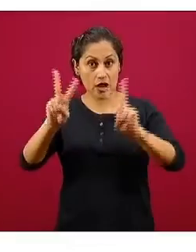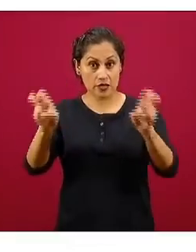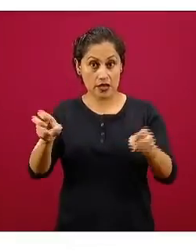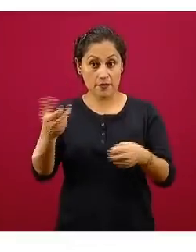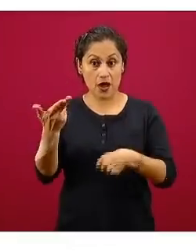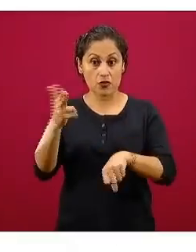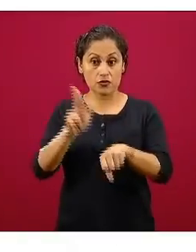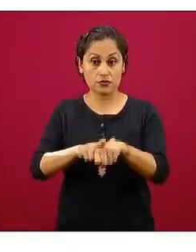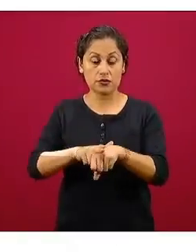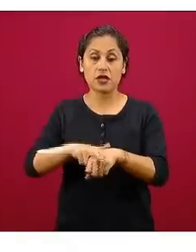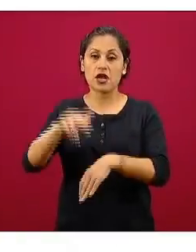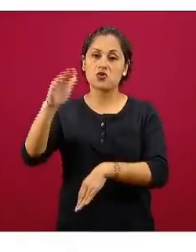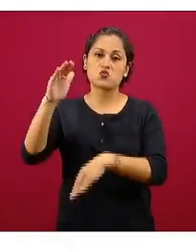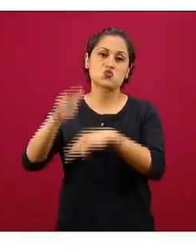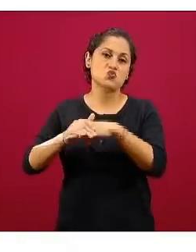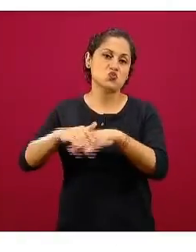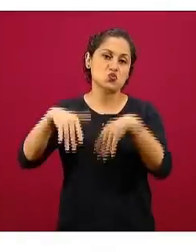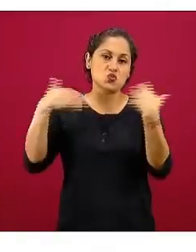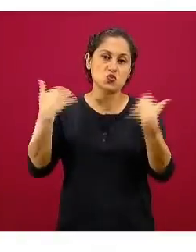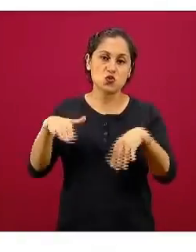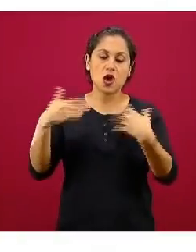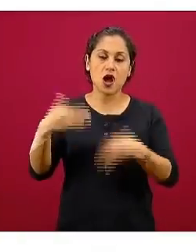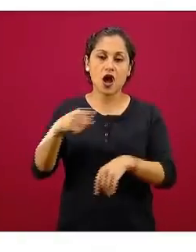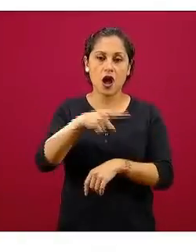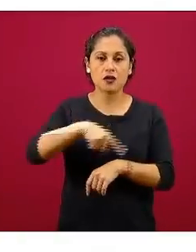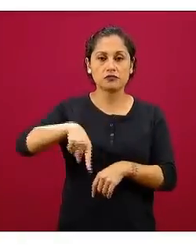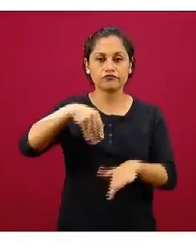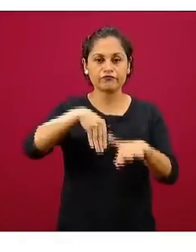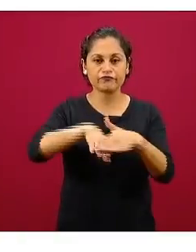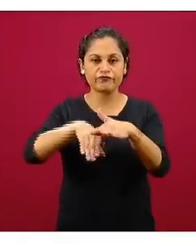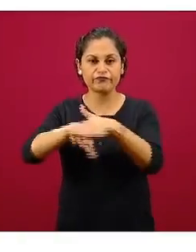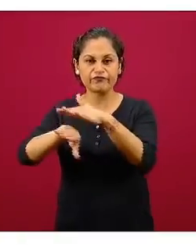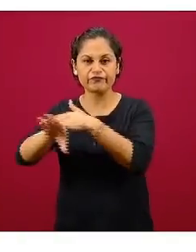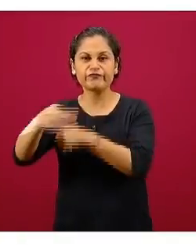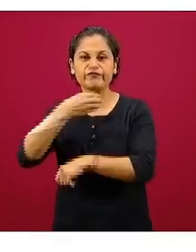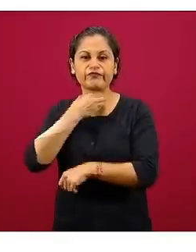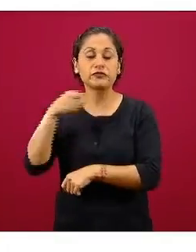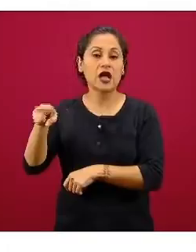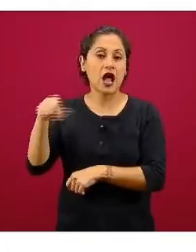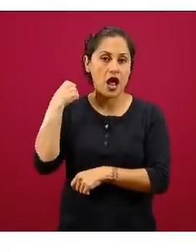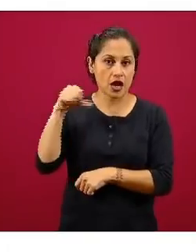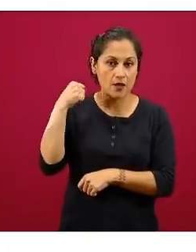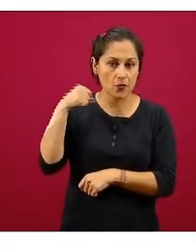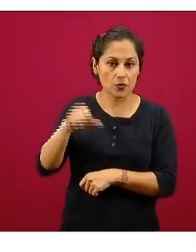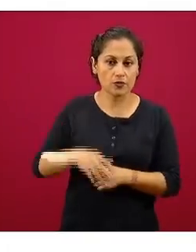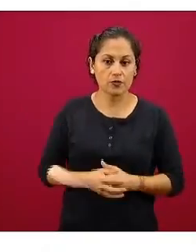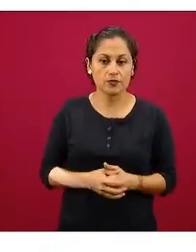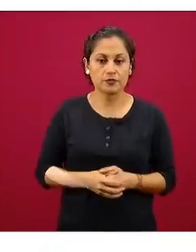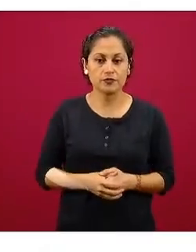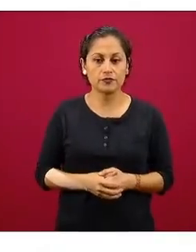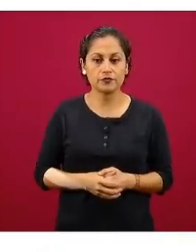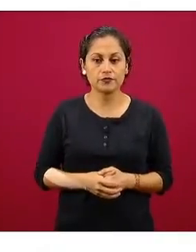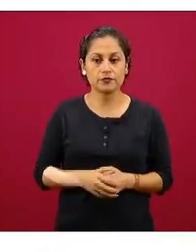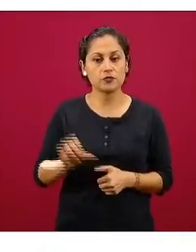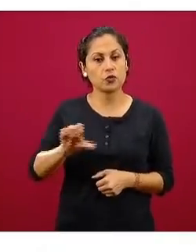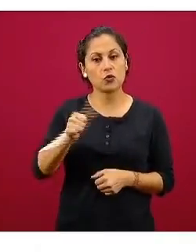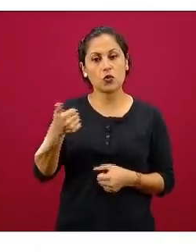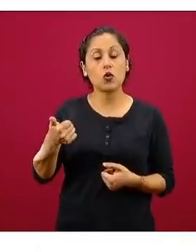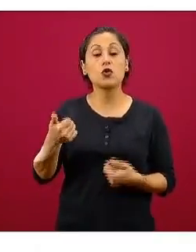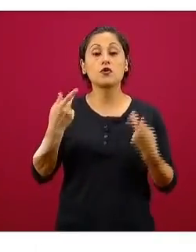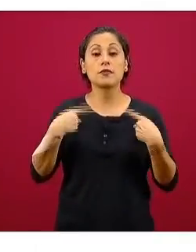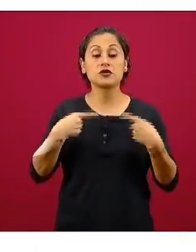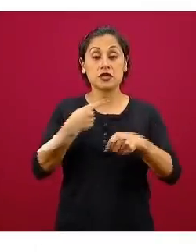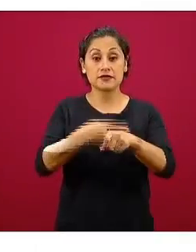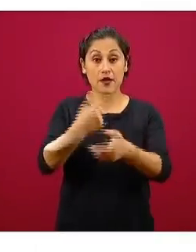los hospitales de Guerrero, que tienen una tendencia ascendente. En Acapulco, la siguiente, y la terapia intensiva,